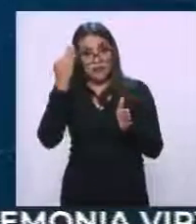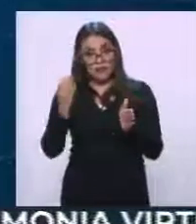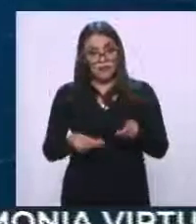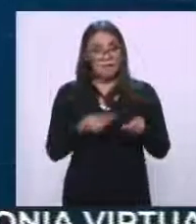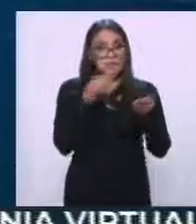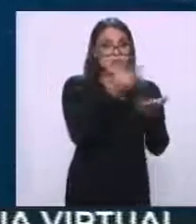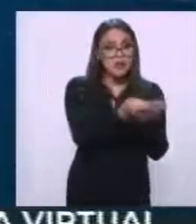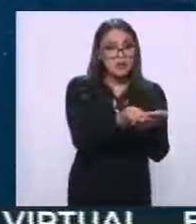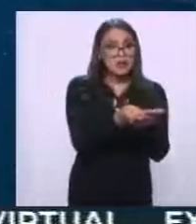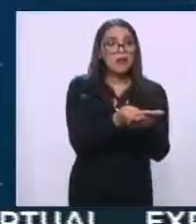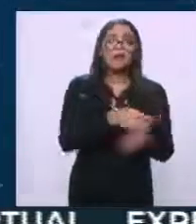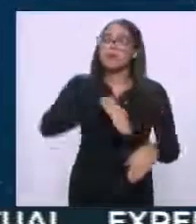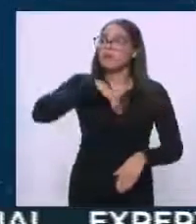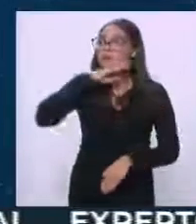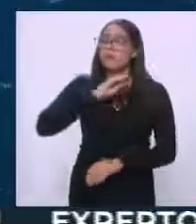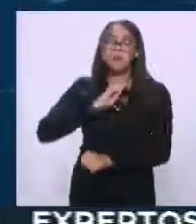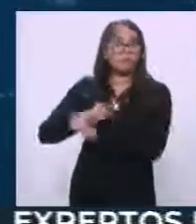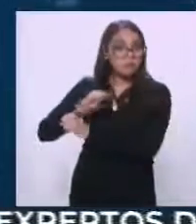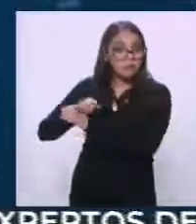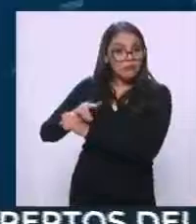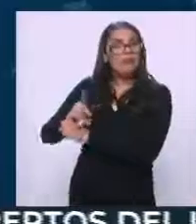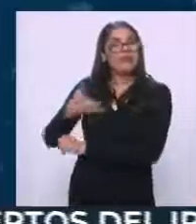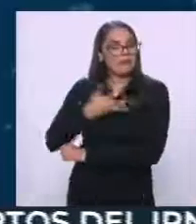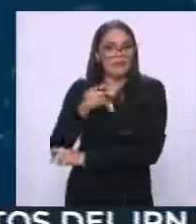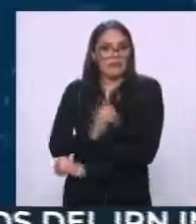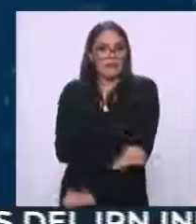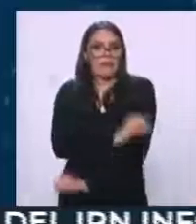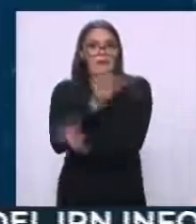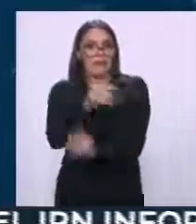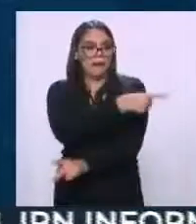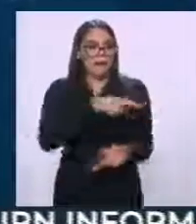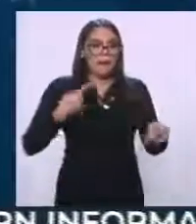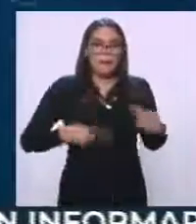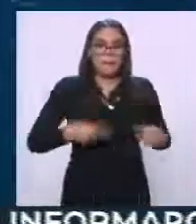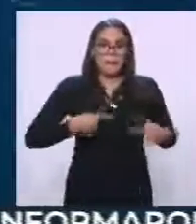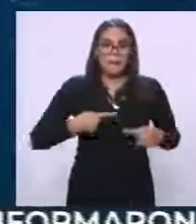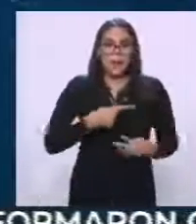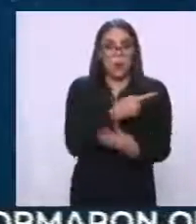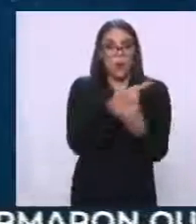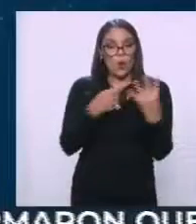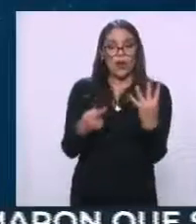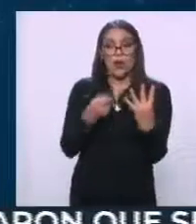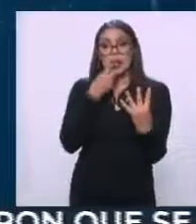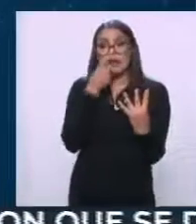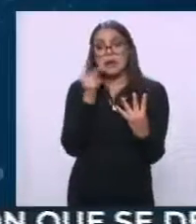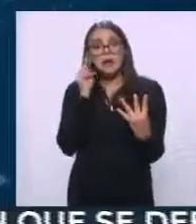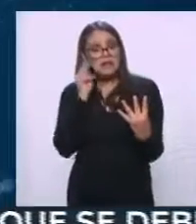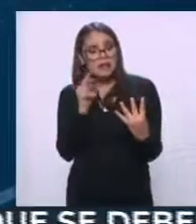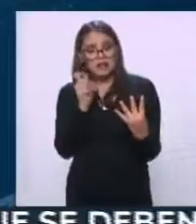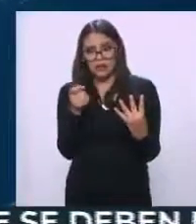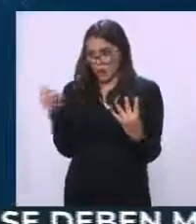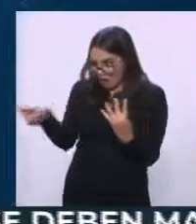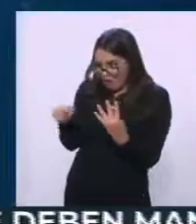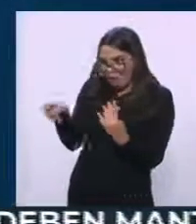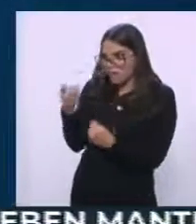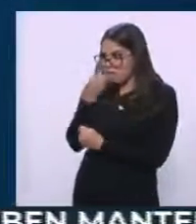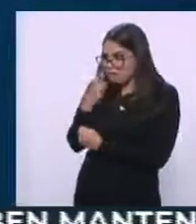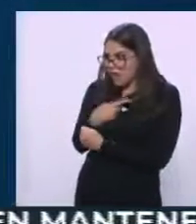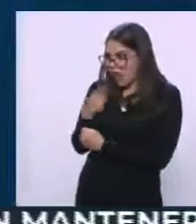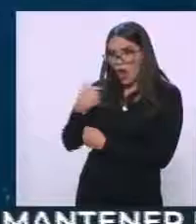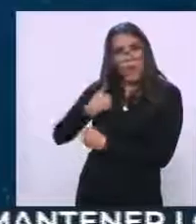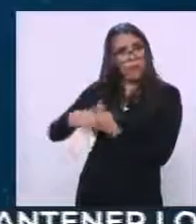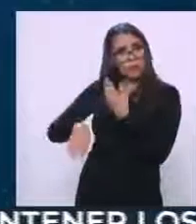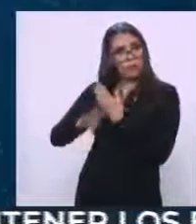es lo que dicen las ministras y los ministros que votan en contra? Dicen que no, que eso no es una omisión legislativa y